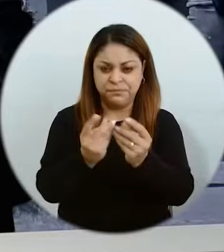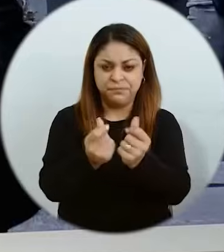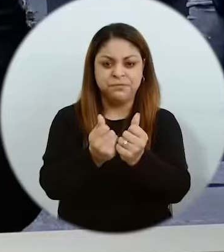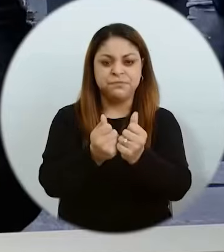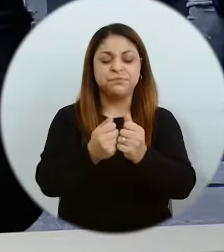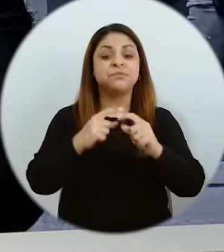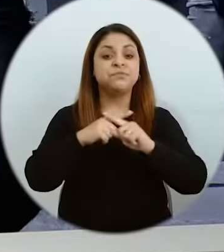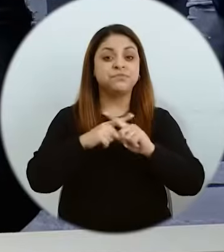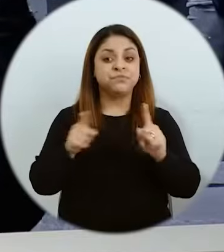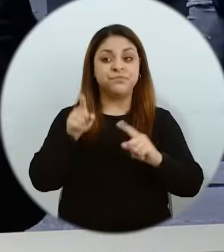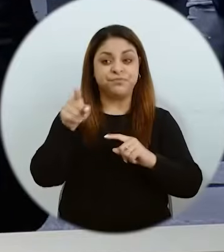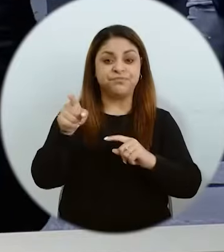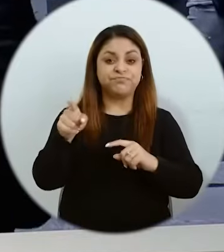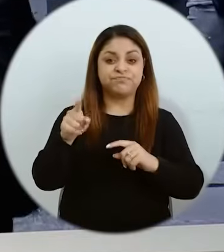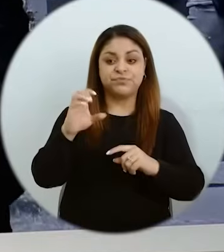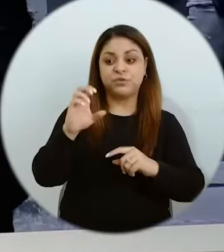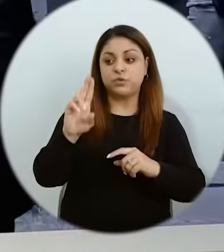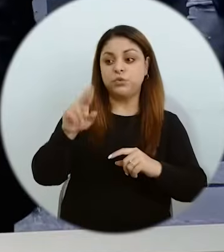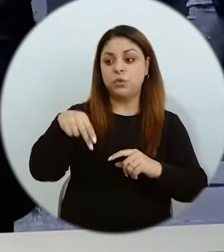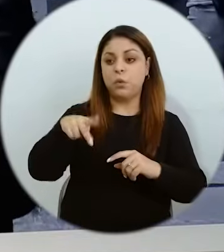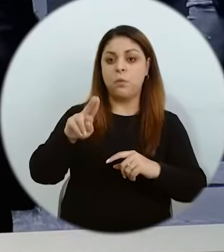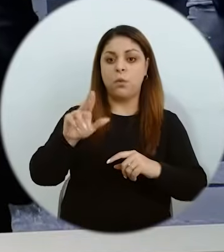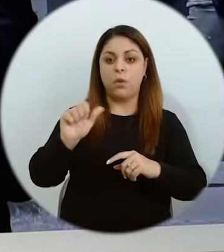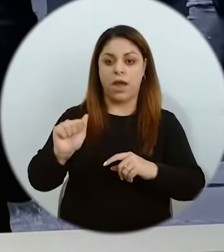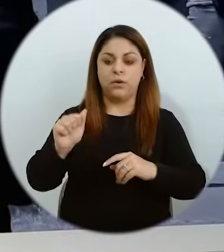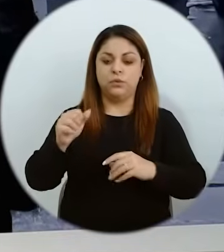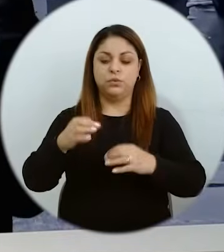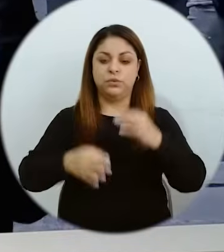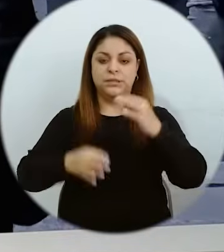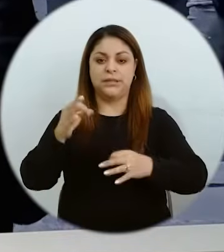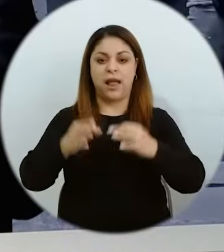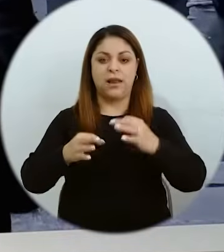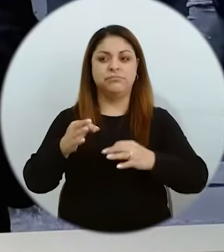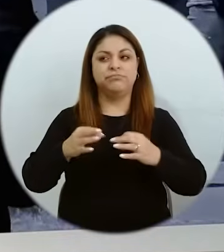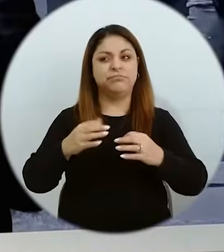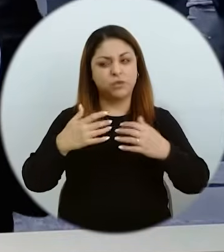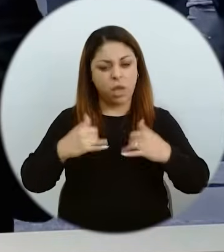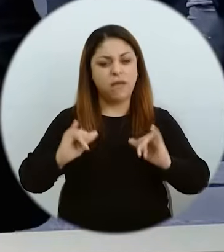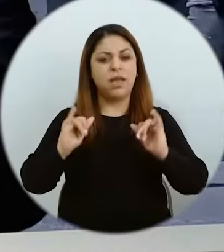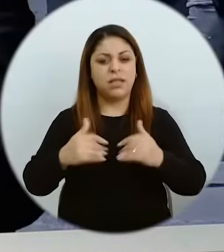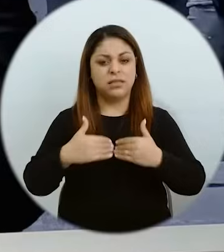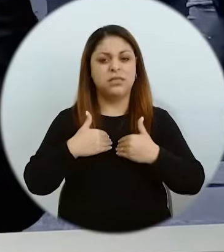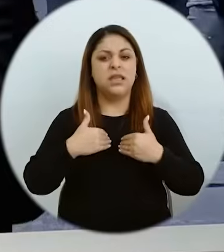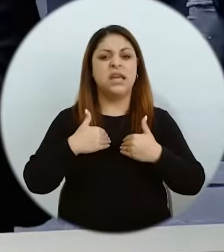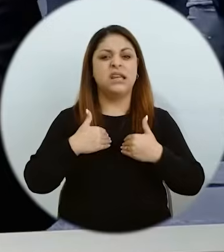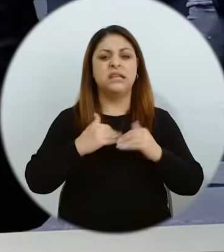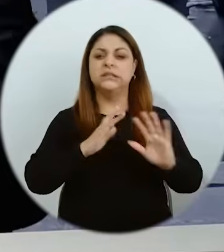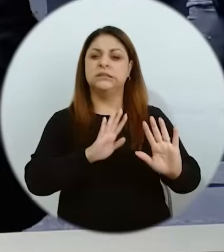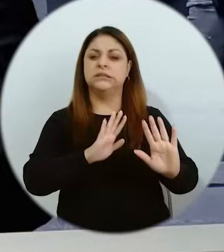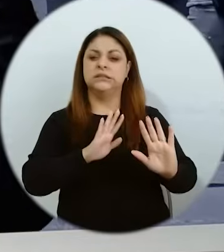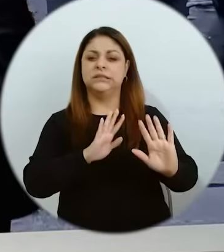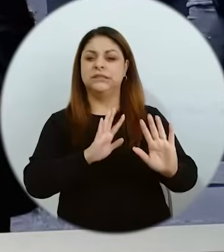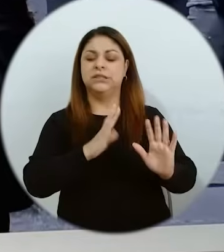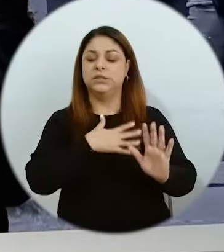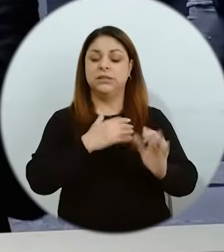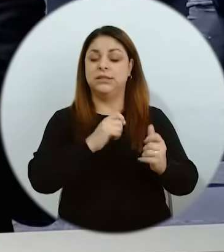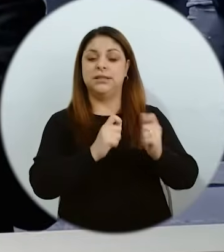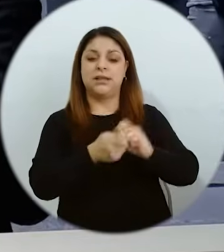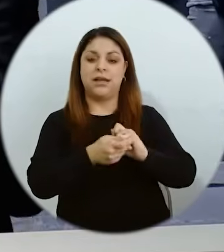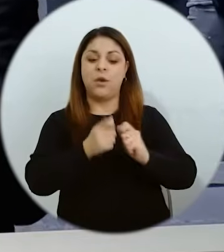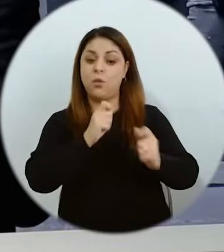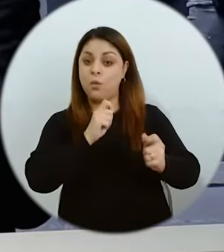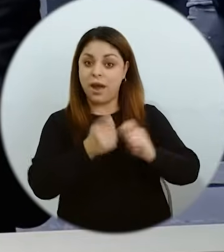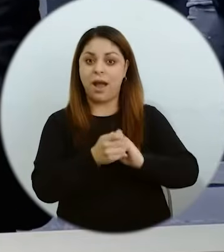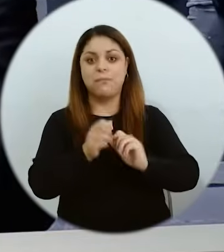aún así el Poder Judicial, la cúpula judicial, tiene una resistencia a un cambio, a